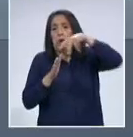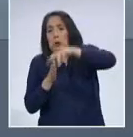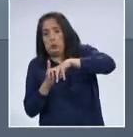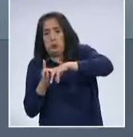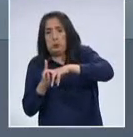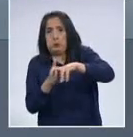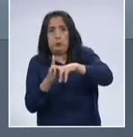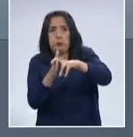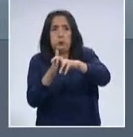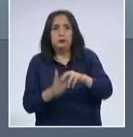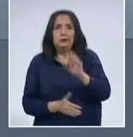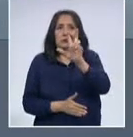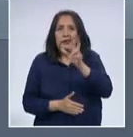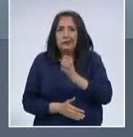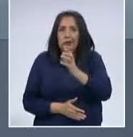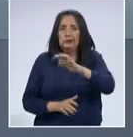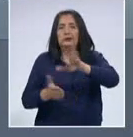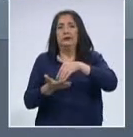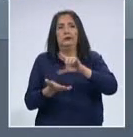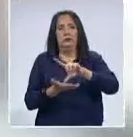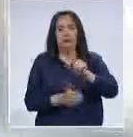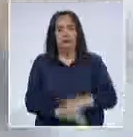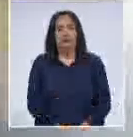casi 3 cuadras en el cercado de Lima.